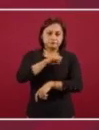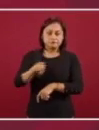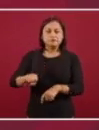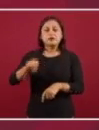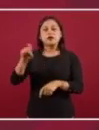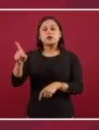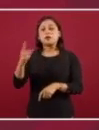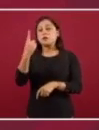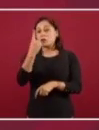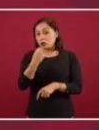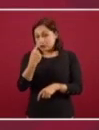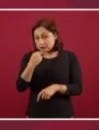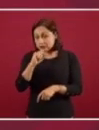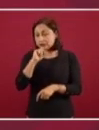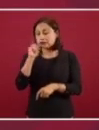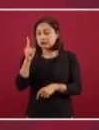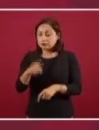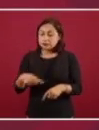dos